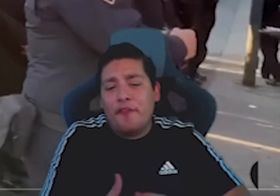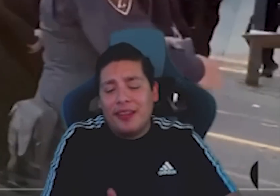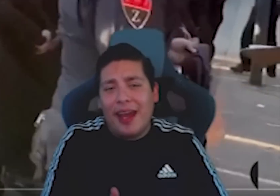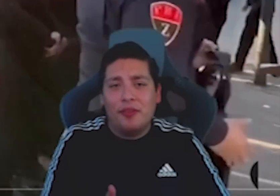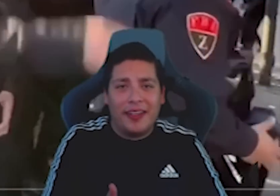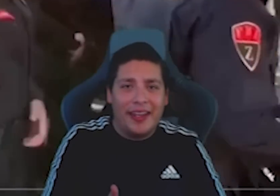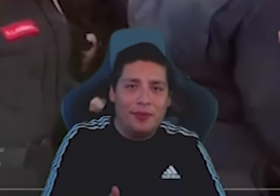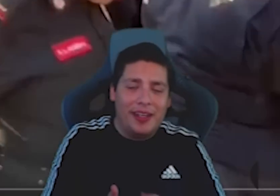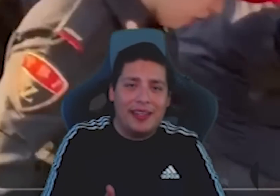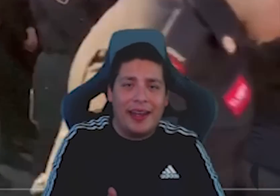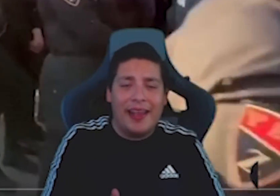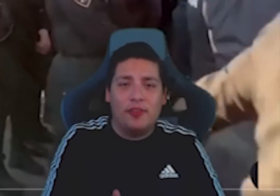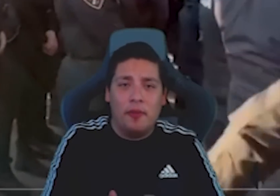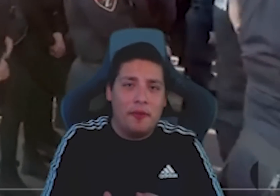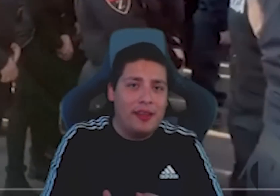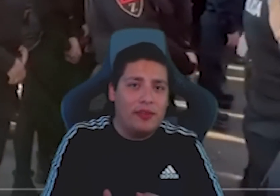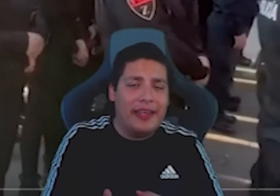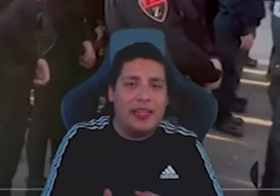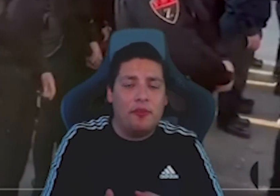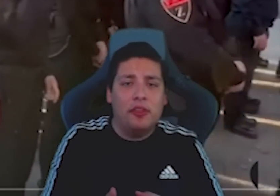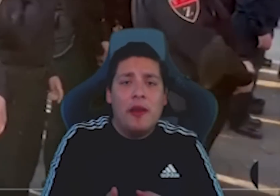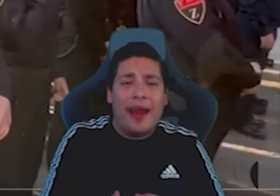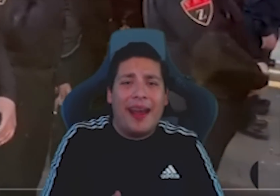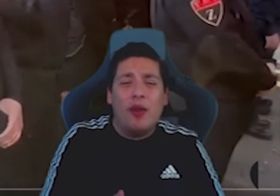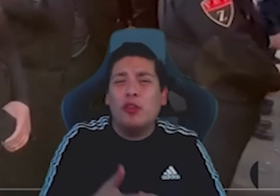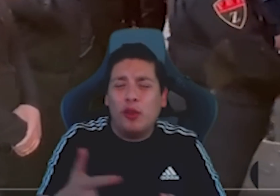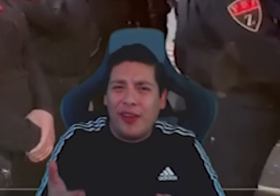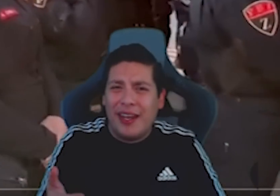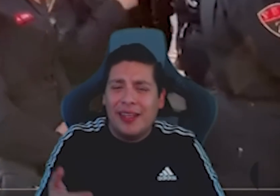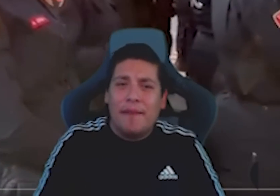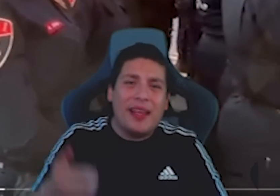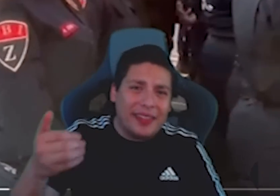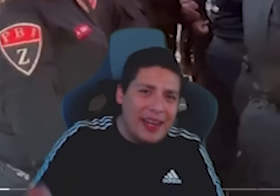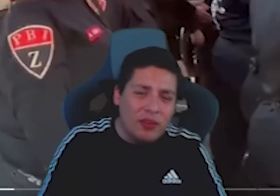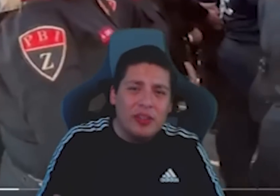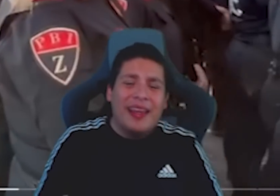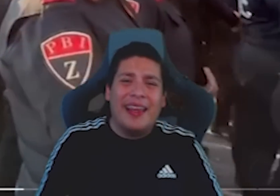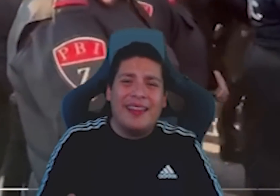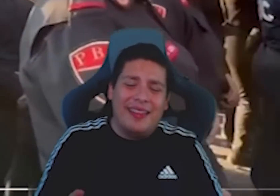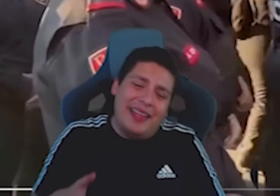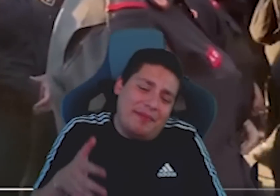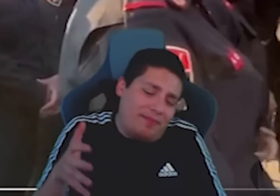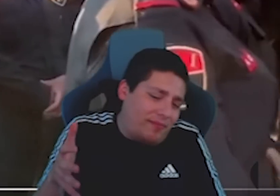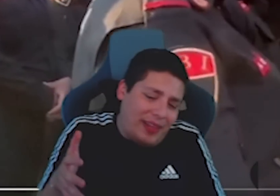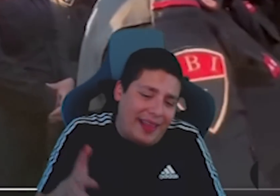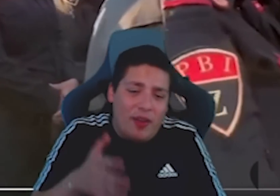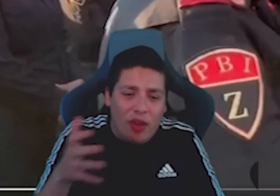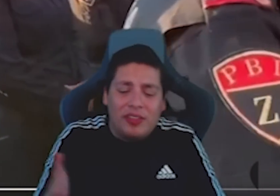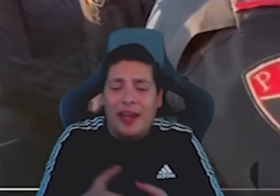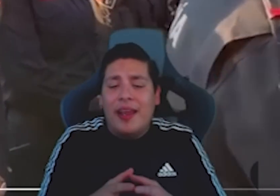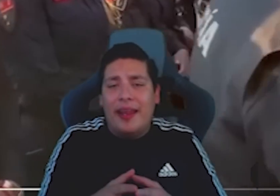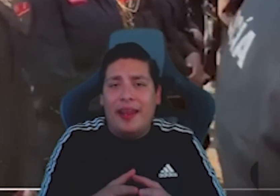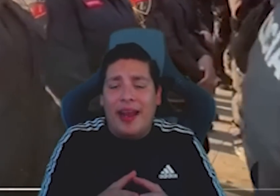se trata de infiltrados que quieren utilizar estos movimientos legítimos para otros fines mezquinos